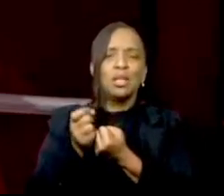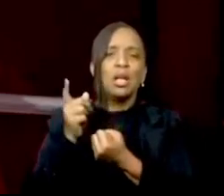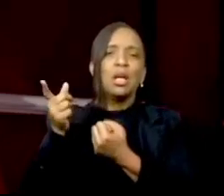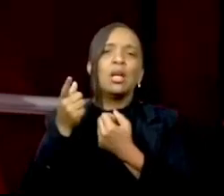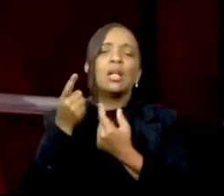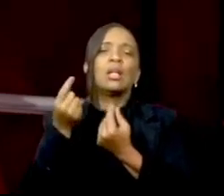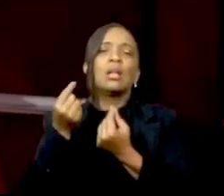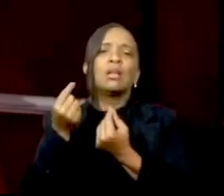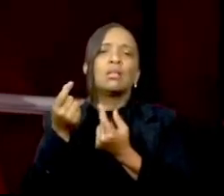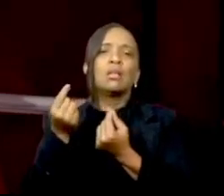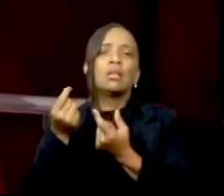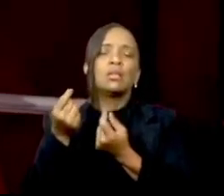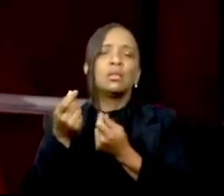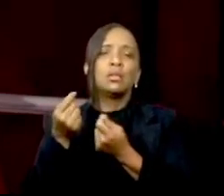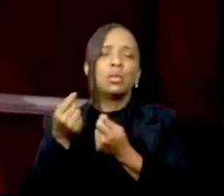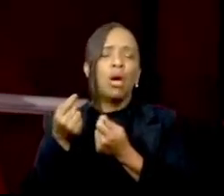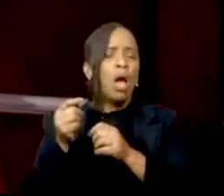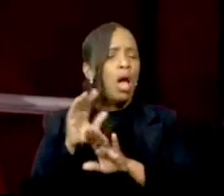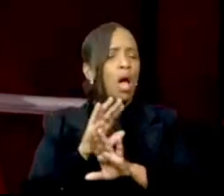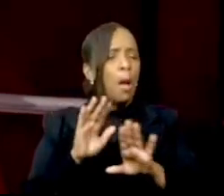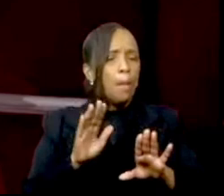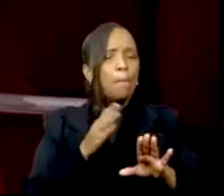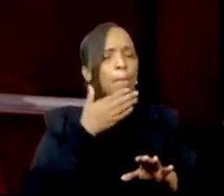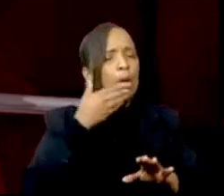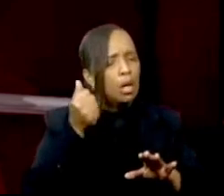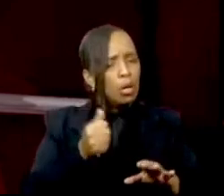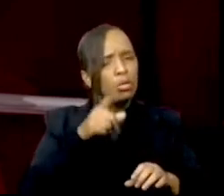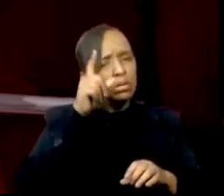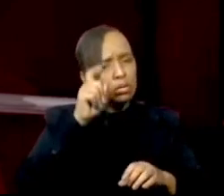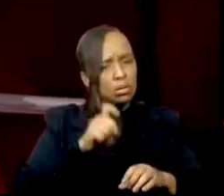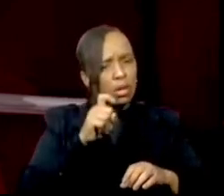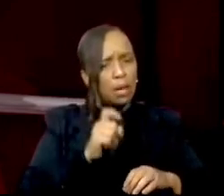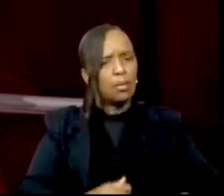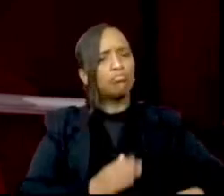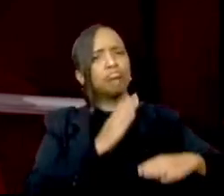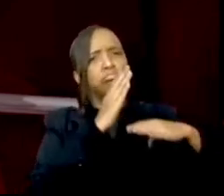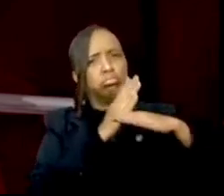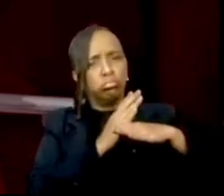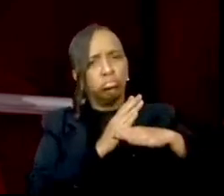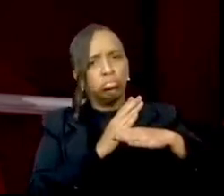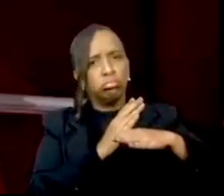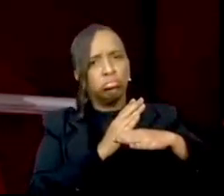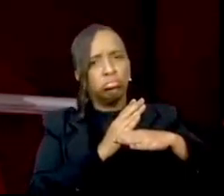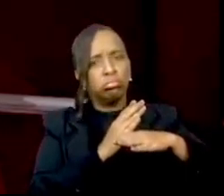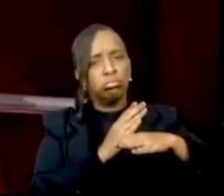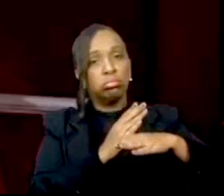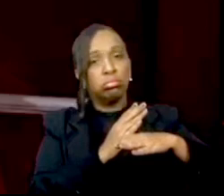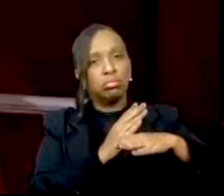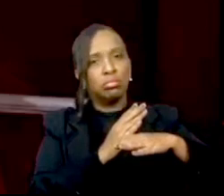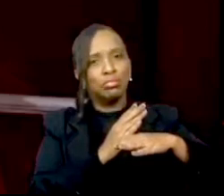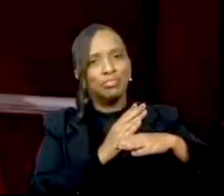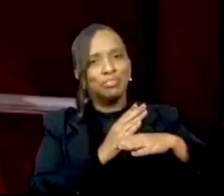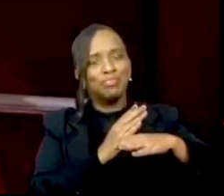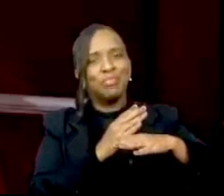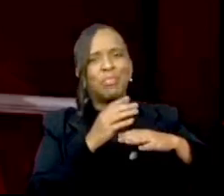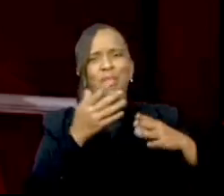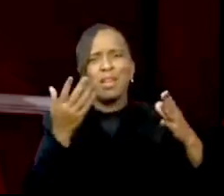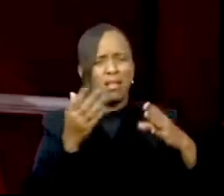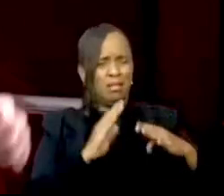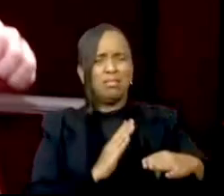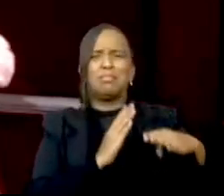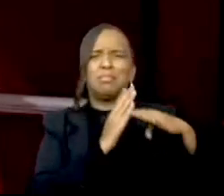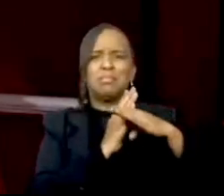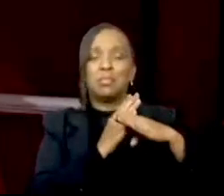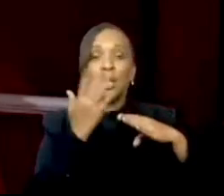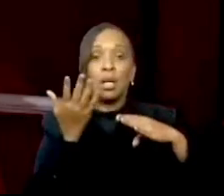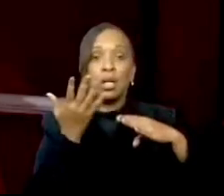petrea para fortalecer la democracia y para que nunca más en el